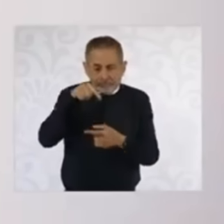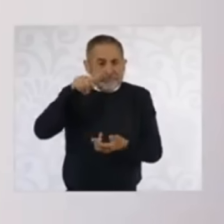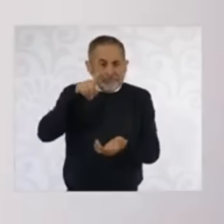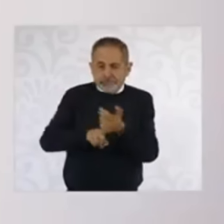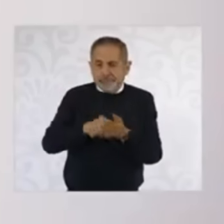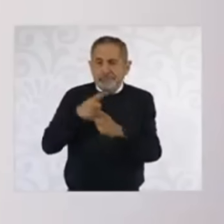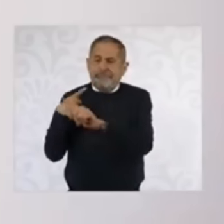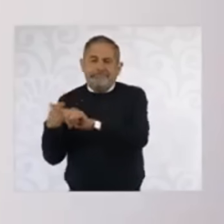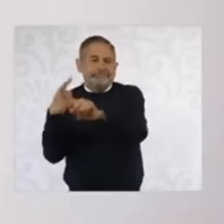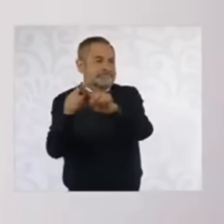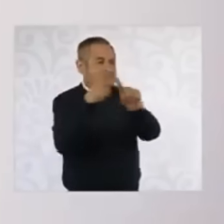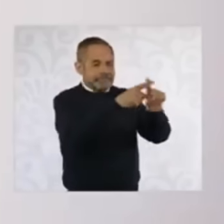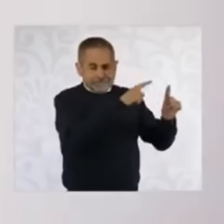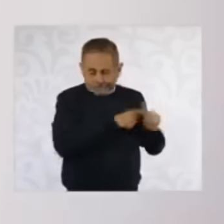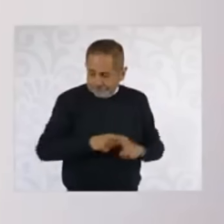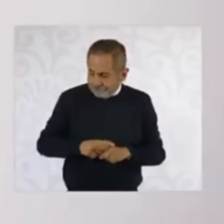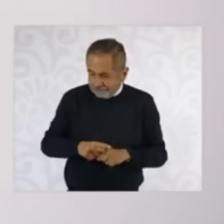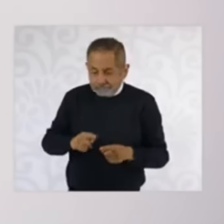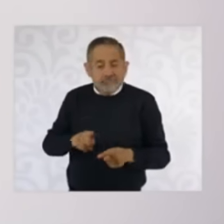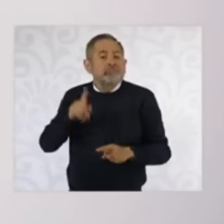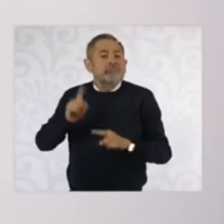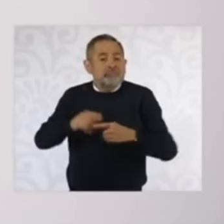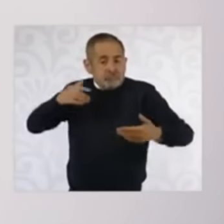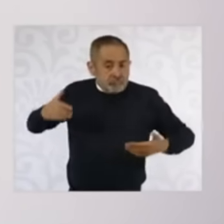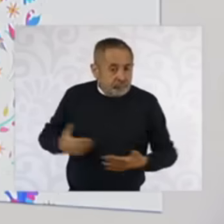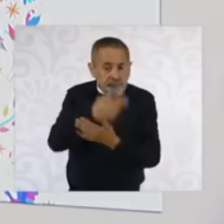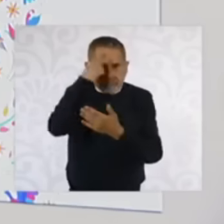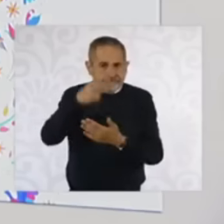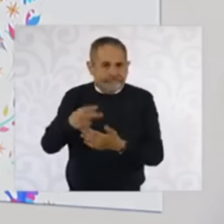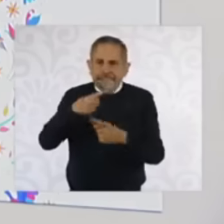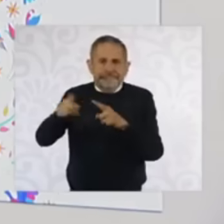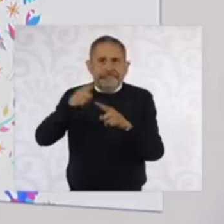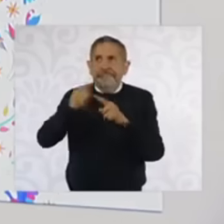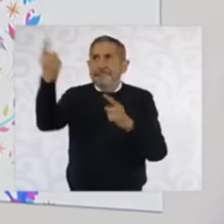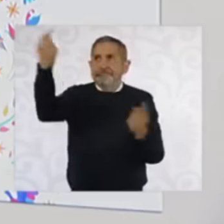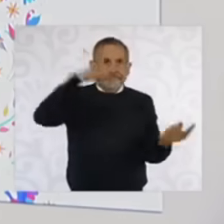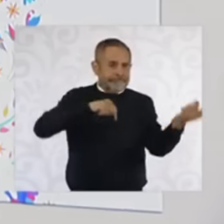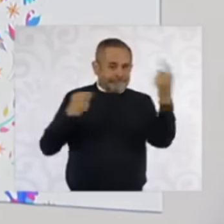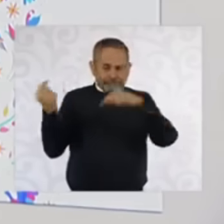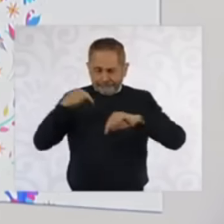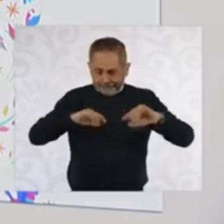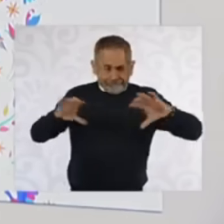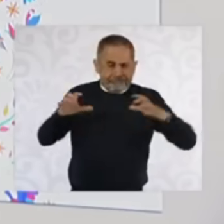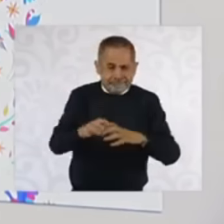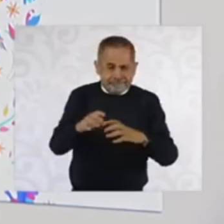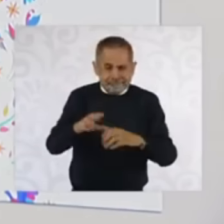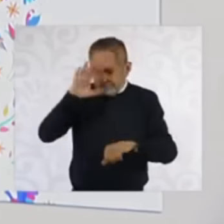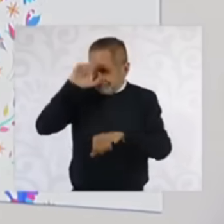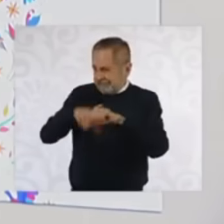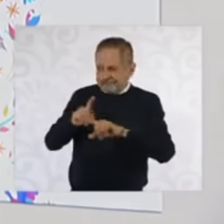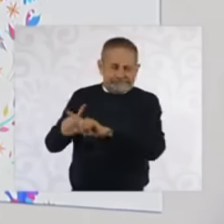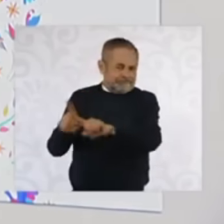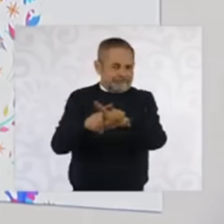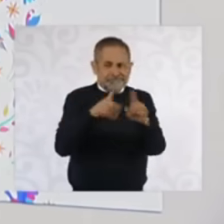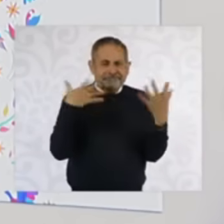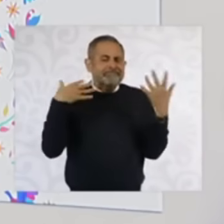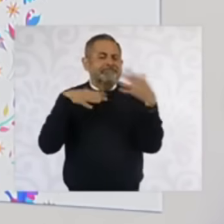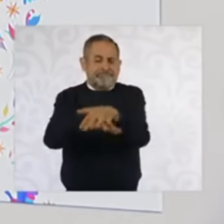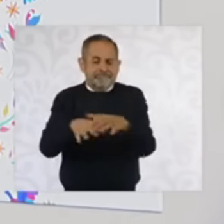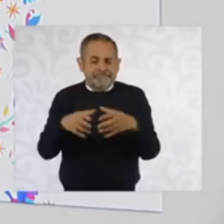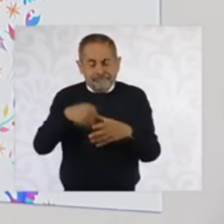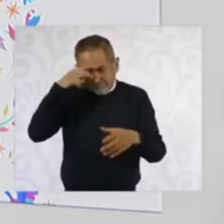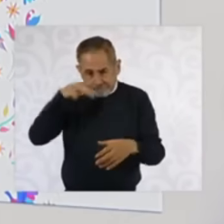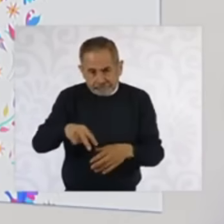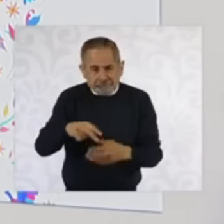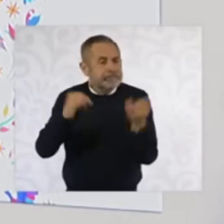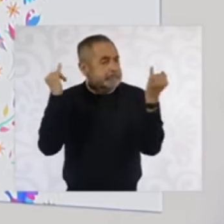de quien nació en la Ciudad de México pero en la capital es un Crisol cultural de todo el país y